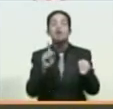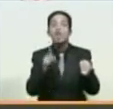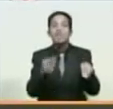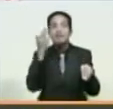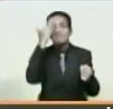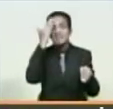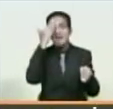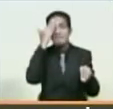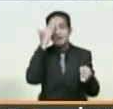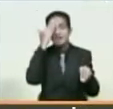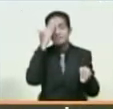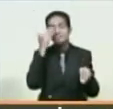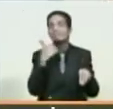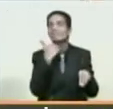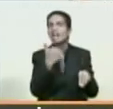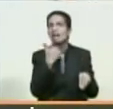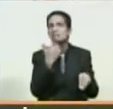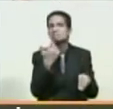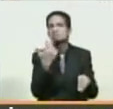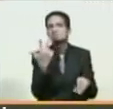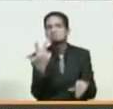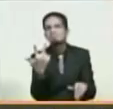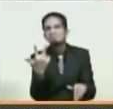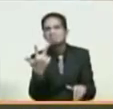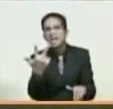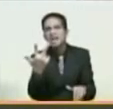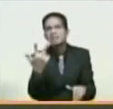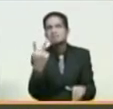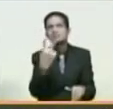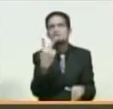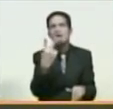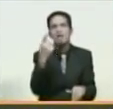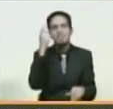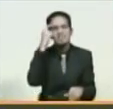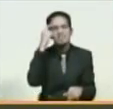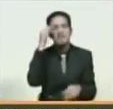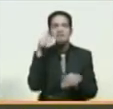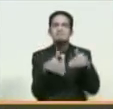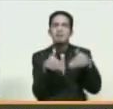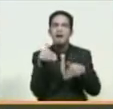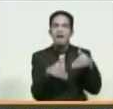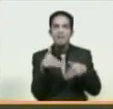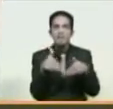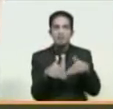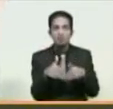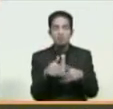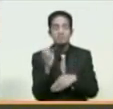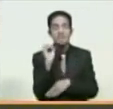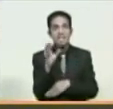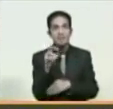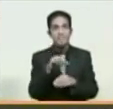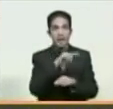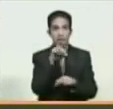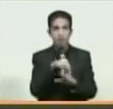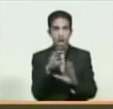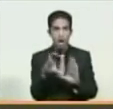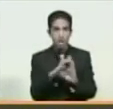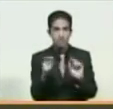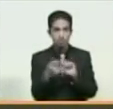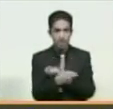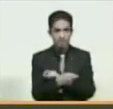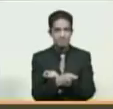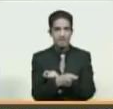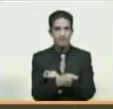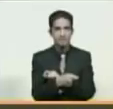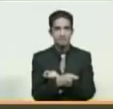A escasos dos días de la elección de la Asamblea Nacional Constituyente, y de esto es testigo